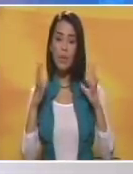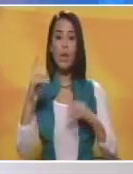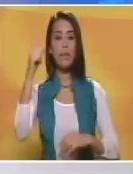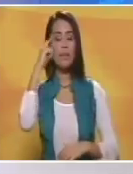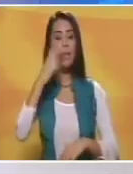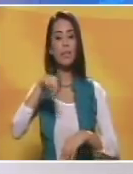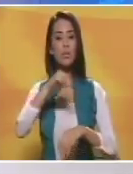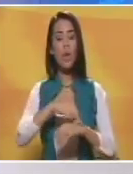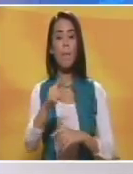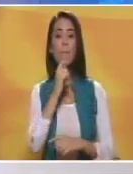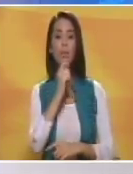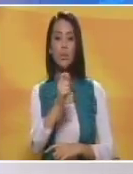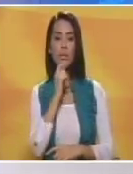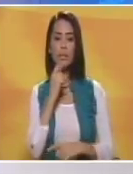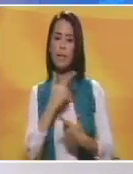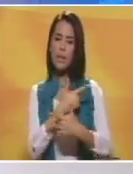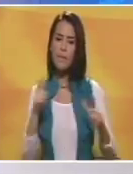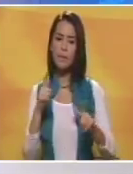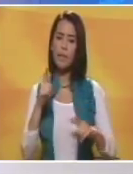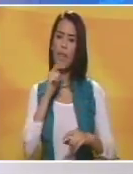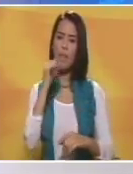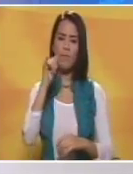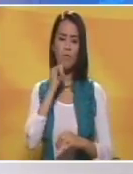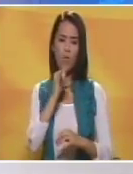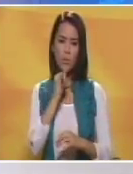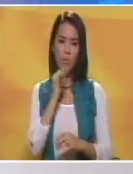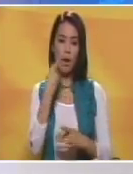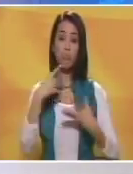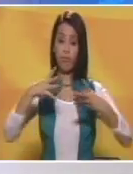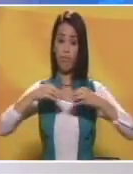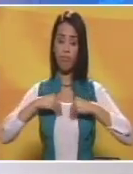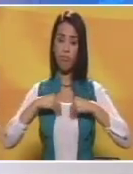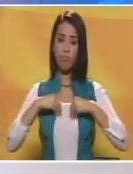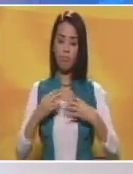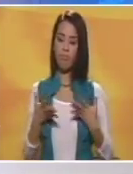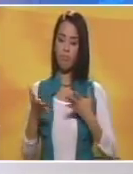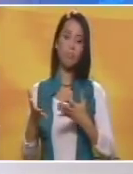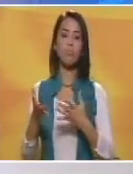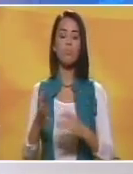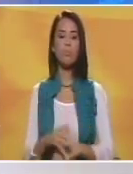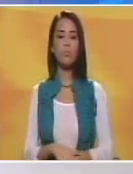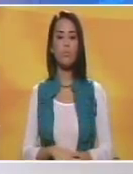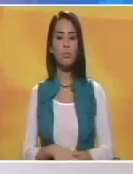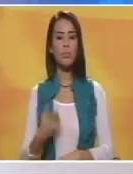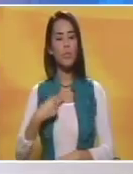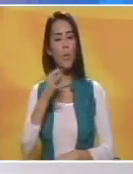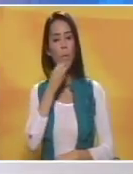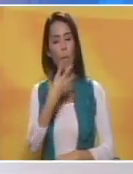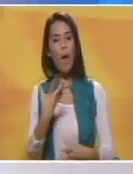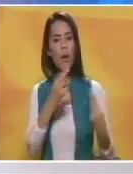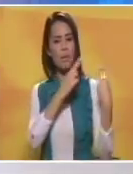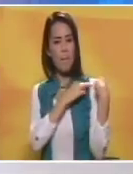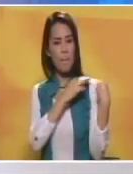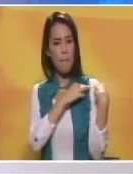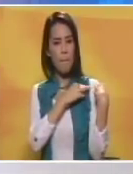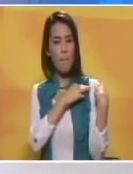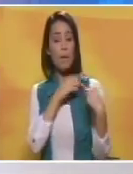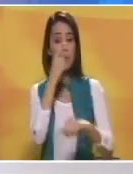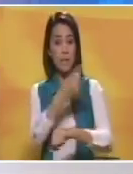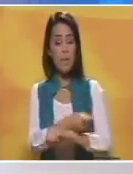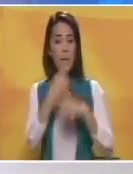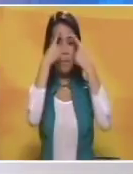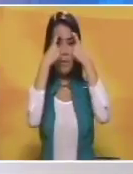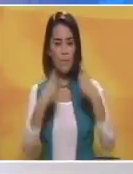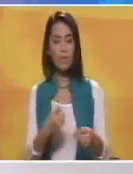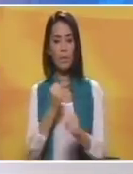de Periodistas, la Alianza por la Libertad de Expresión manifestó su reconocimiento a quienes ejercen con alto sentido de responsabilidad y deber profesional